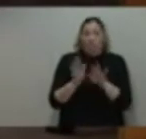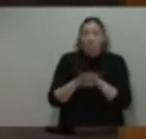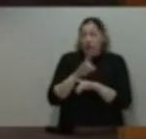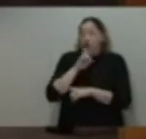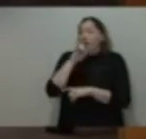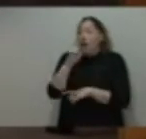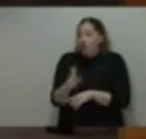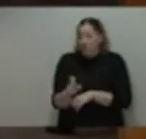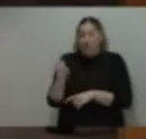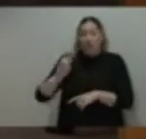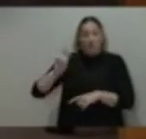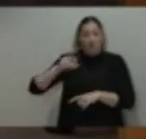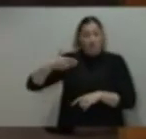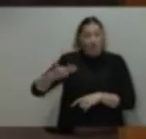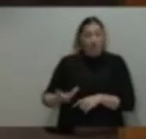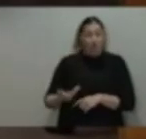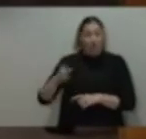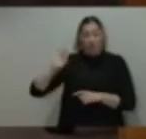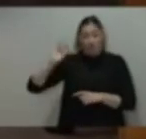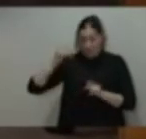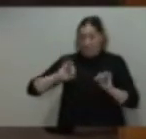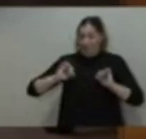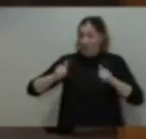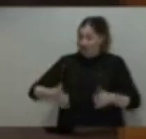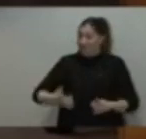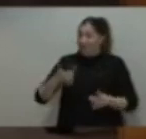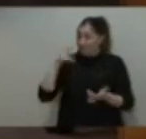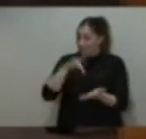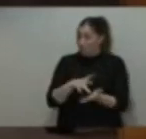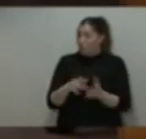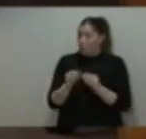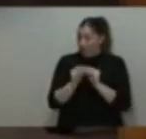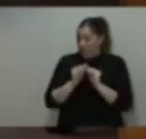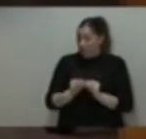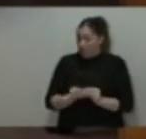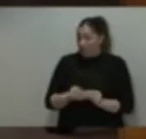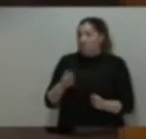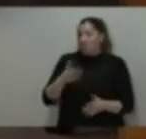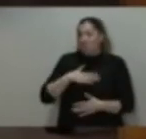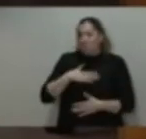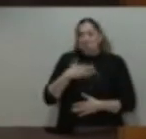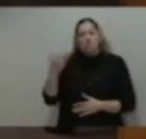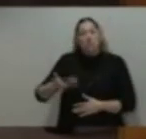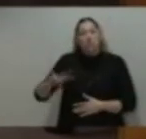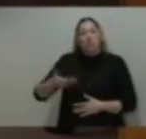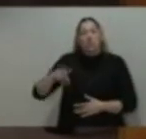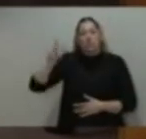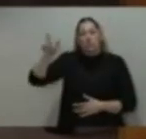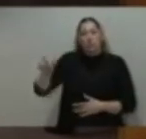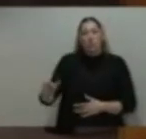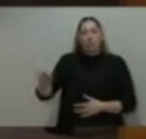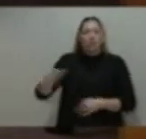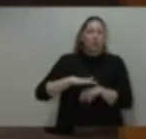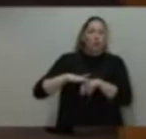que valoramos las iniciativas que se han aprobado en este Parlamento, que lo que dice este Parlamento para nosotros es relevante y que usted y su Gobierno debería llevarlo